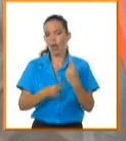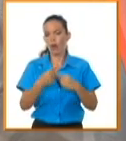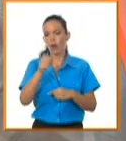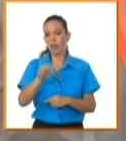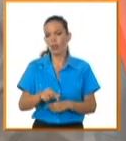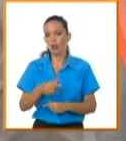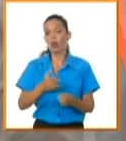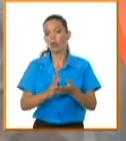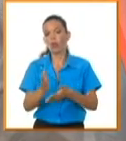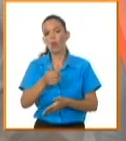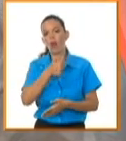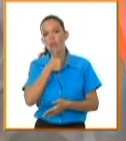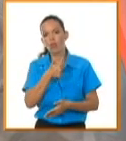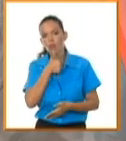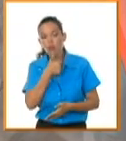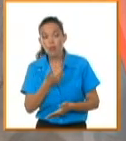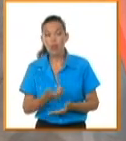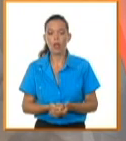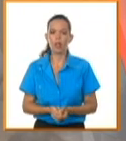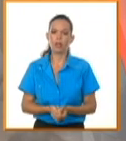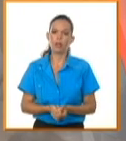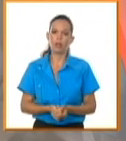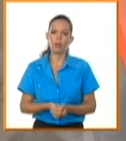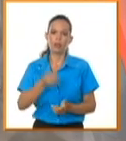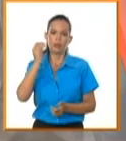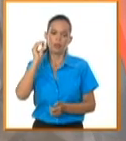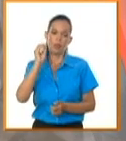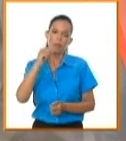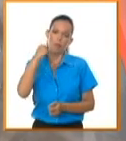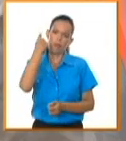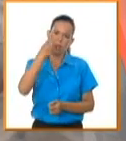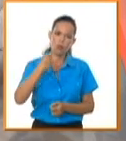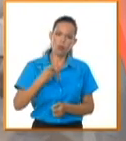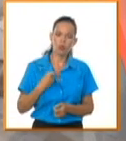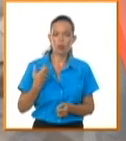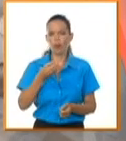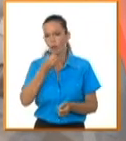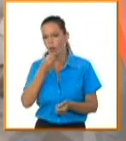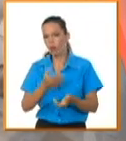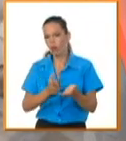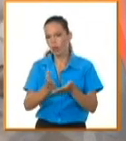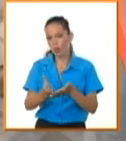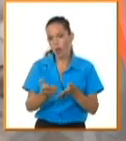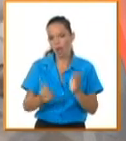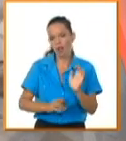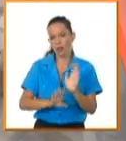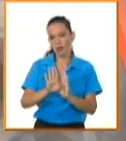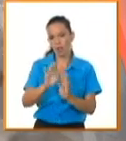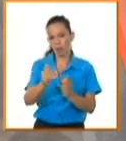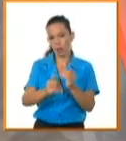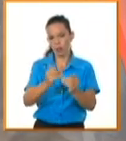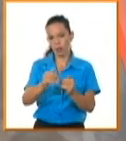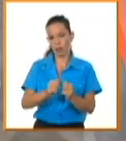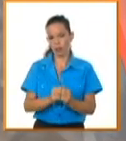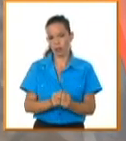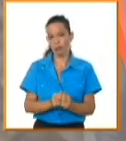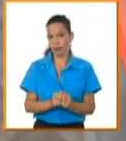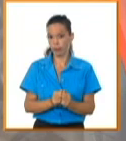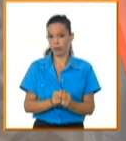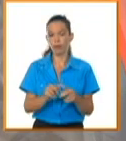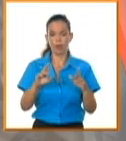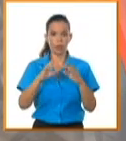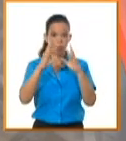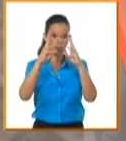duda de que si es posible o no continuar avanzando en este proceso como resultado de la publicación de